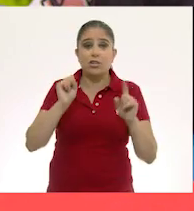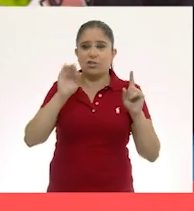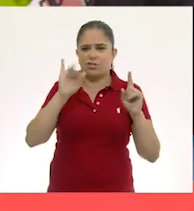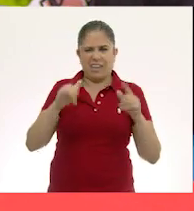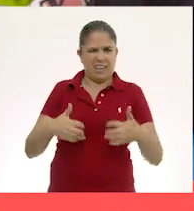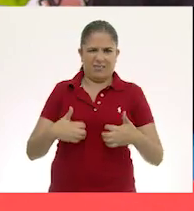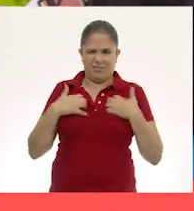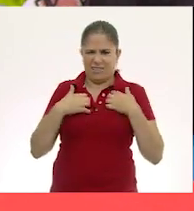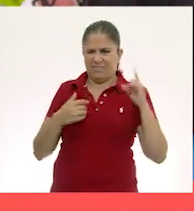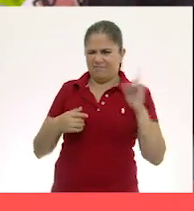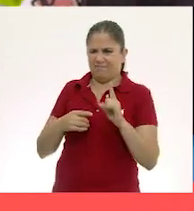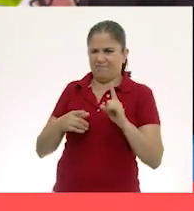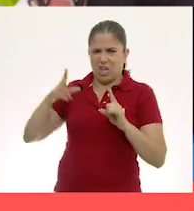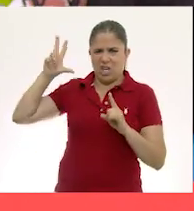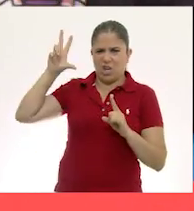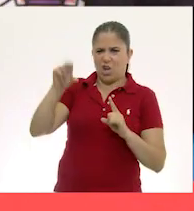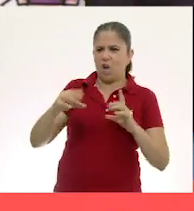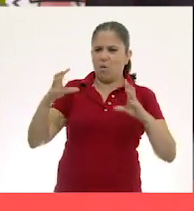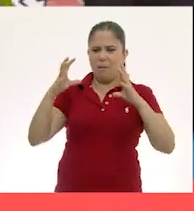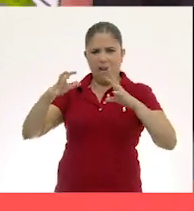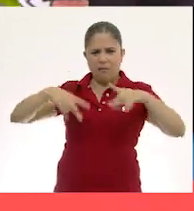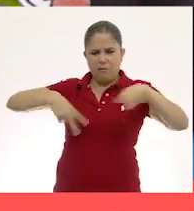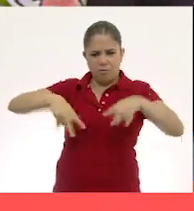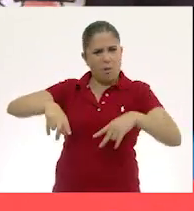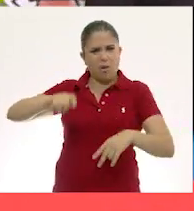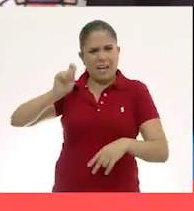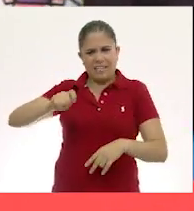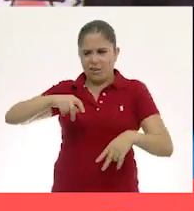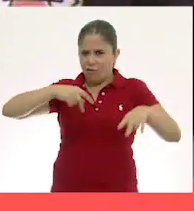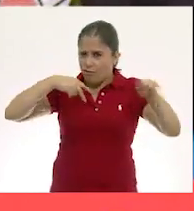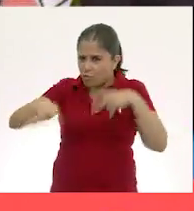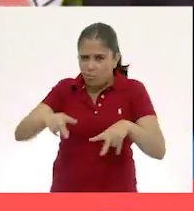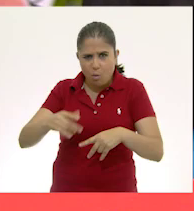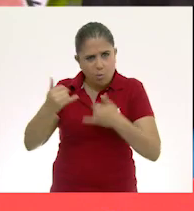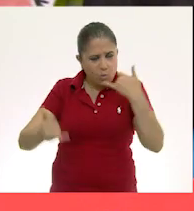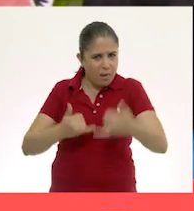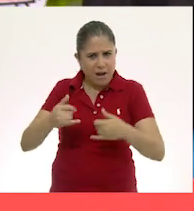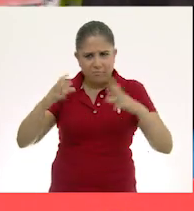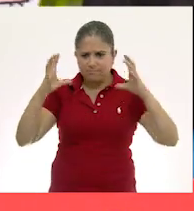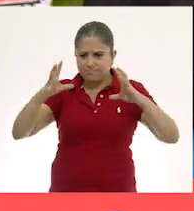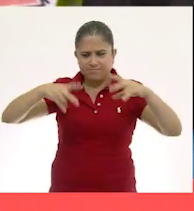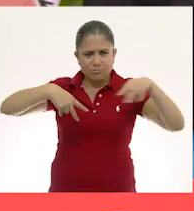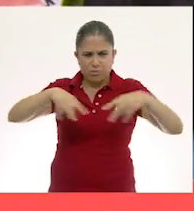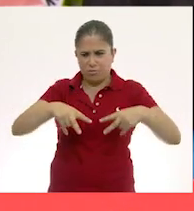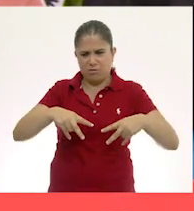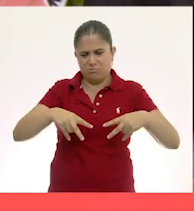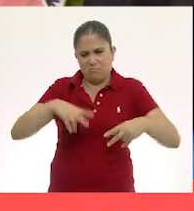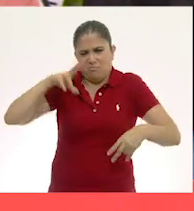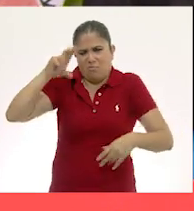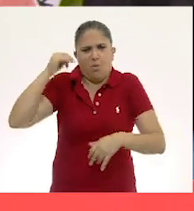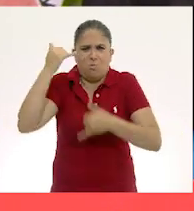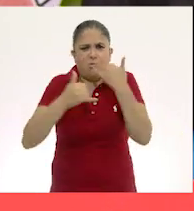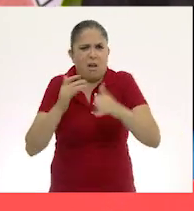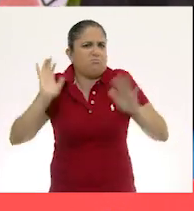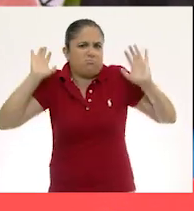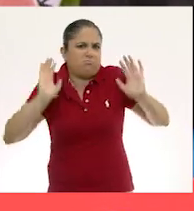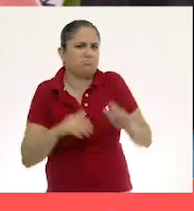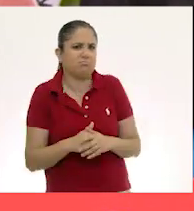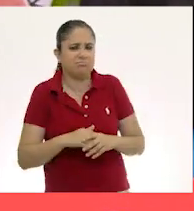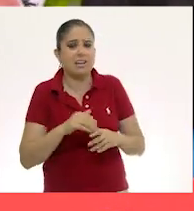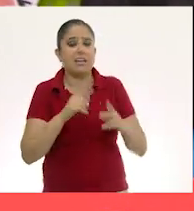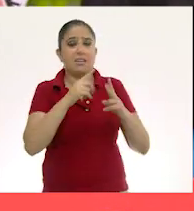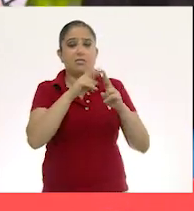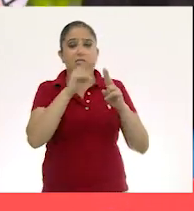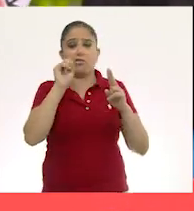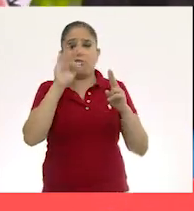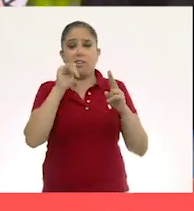enojada, dijo, no, los balones de fútbol son para jugar fútbol. Entonces, no jugamos. Y se fueron